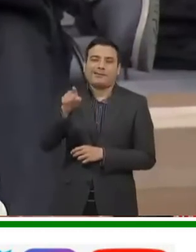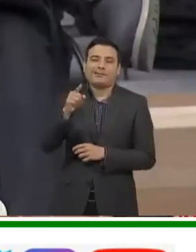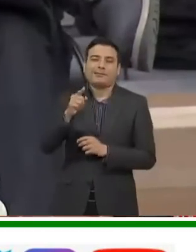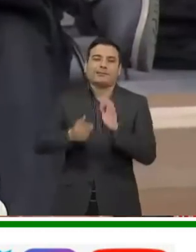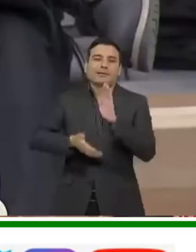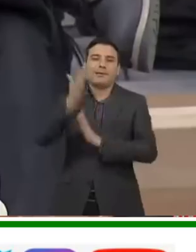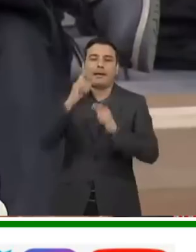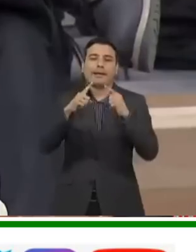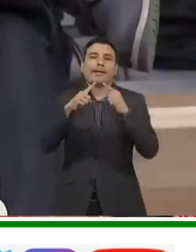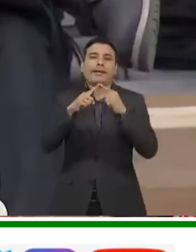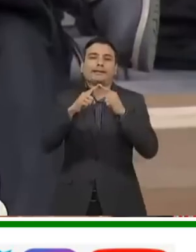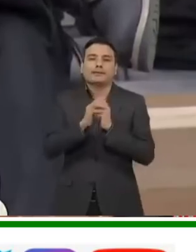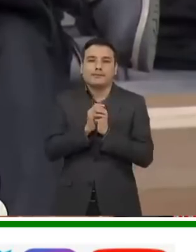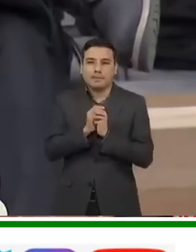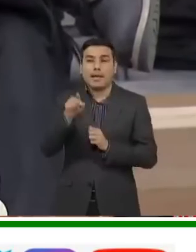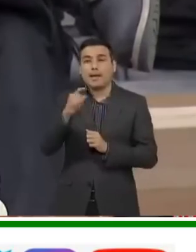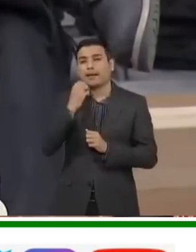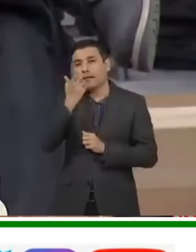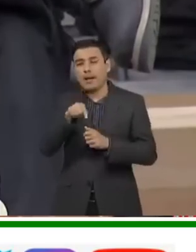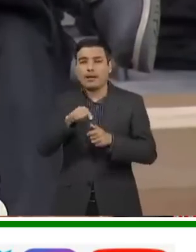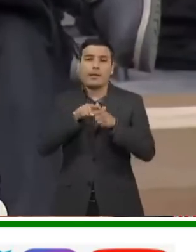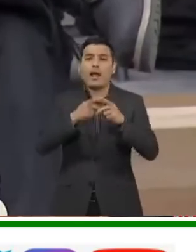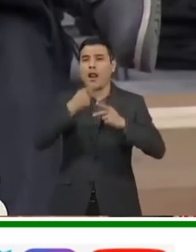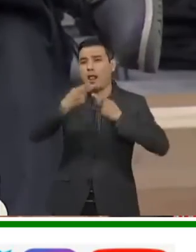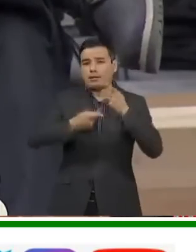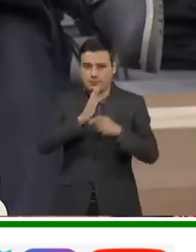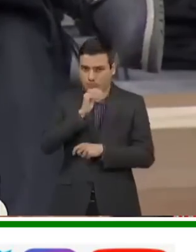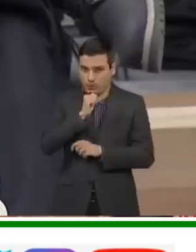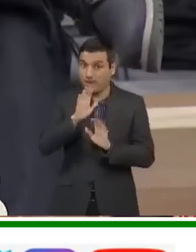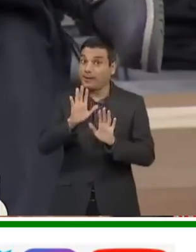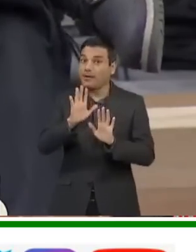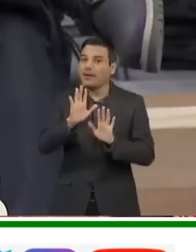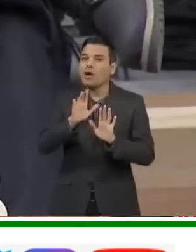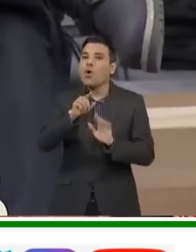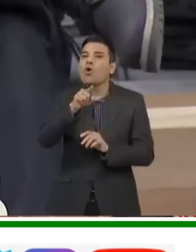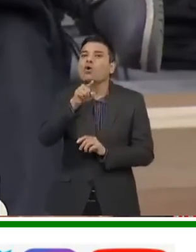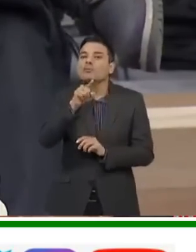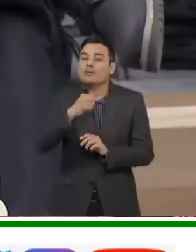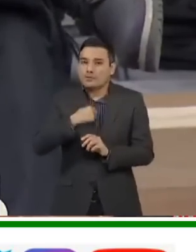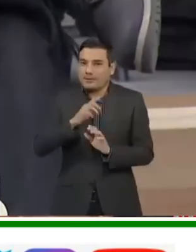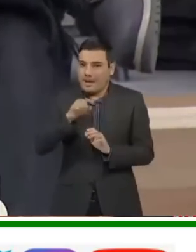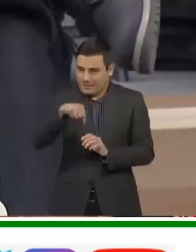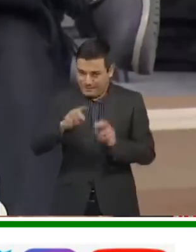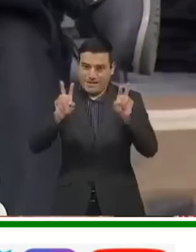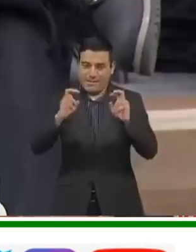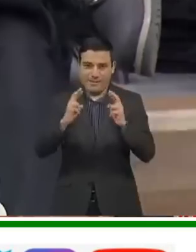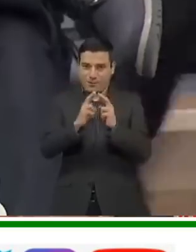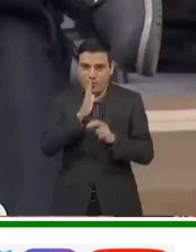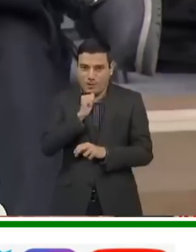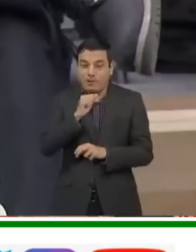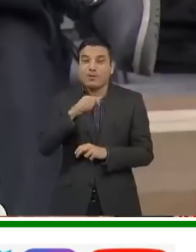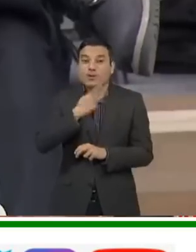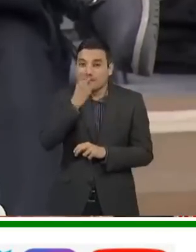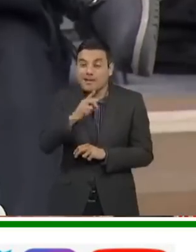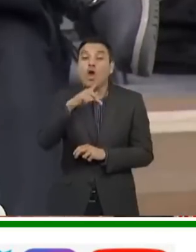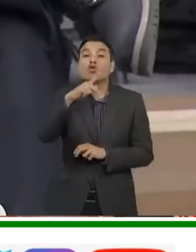se equivoca de lugar, pues viene aquí a querer seguir ejerciendo, pero hay que respetar el Estado laico. Yo hablé de que su Dios hoy no lo había iluminado, pero no hago ninguna